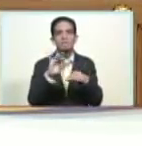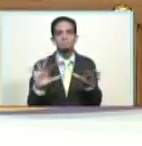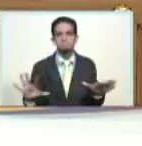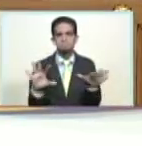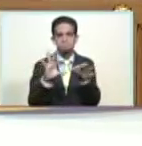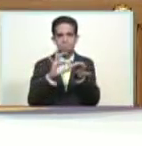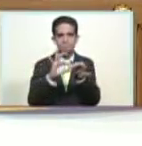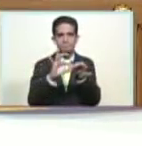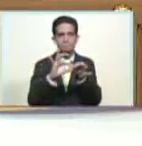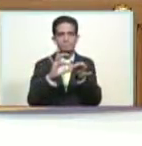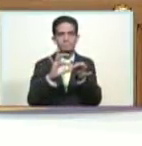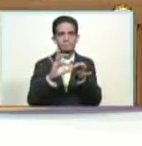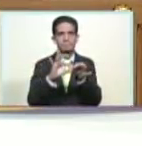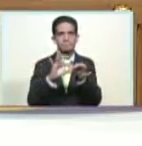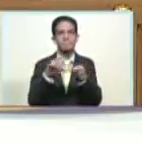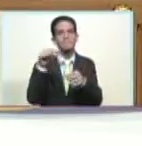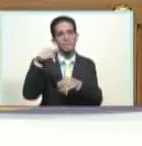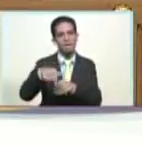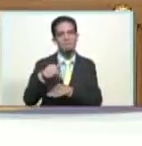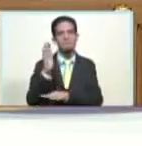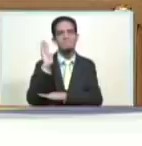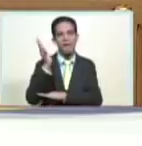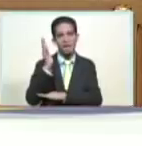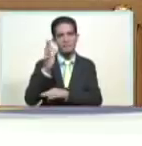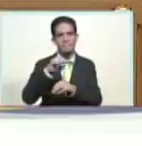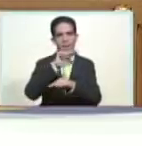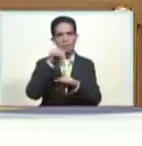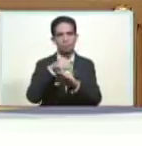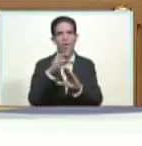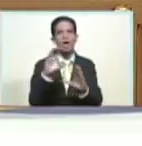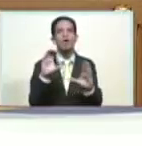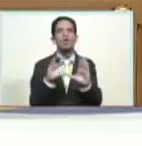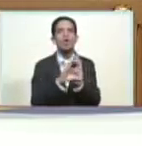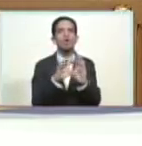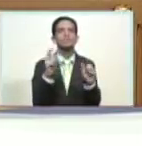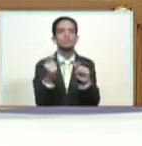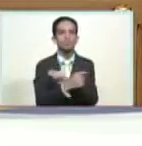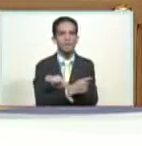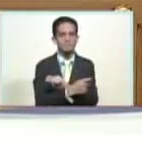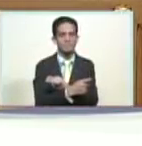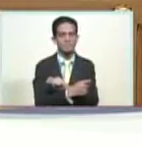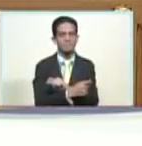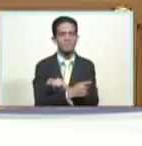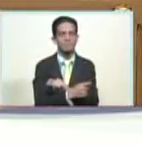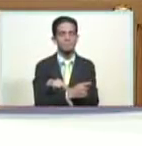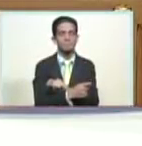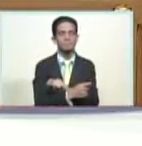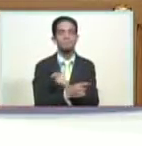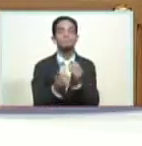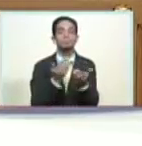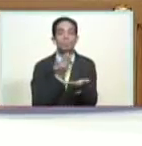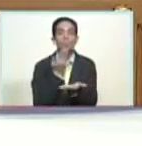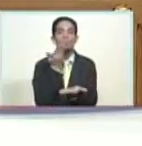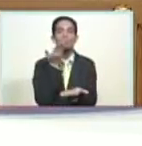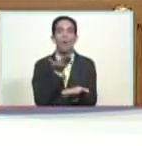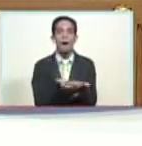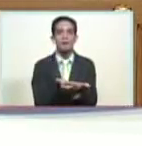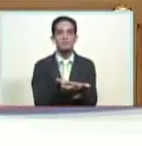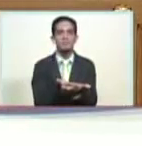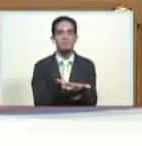Reunificación de la Asamblea Nacional Constituyente la propuesta para